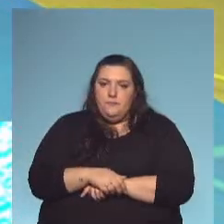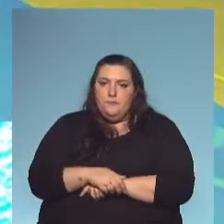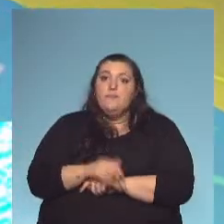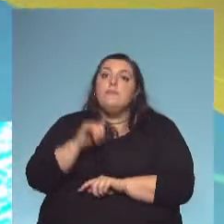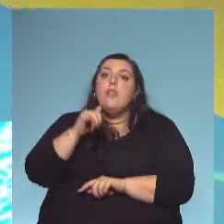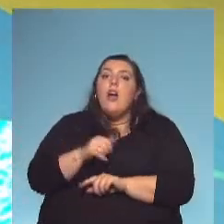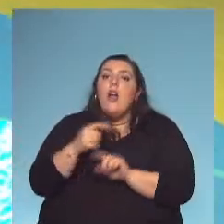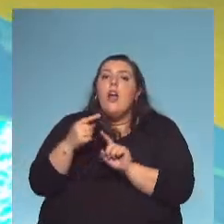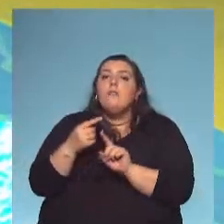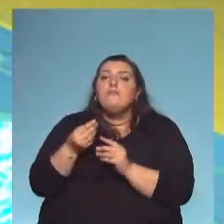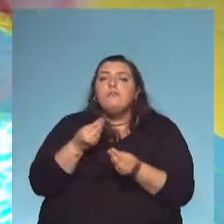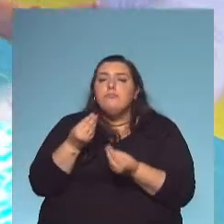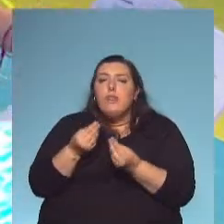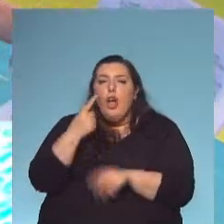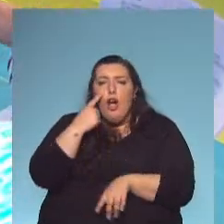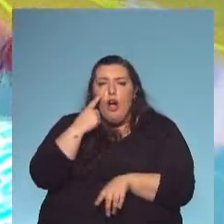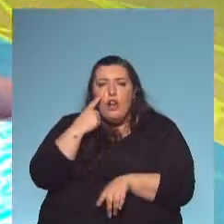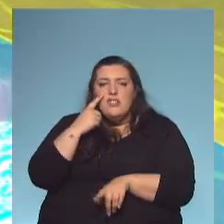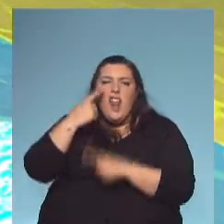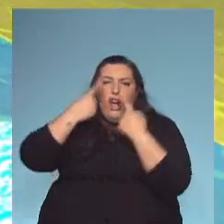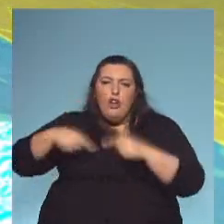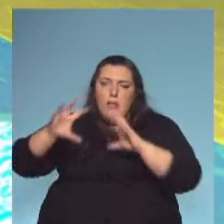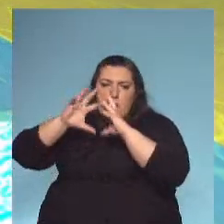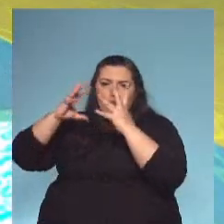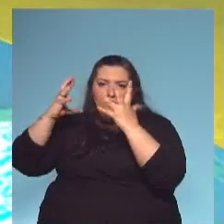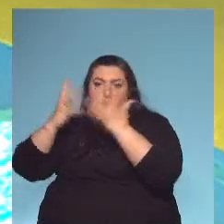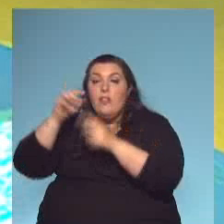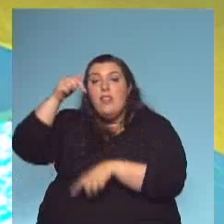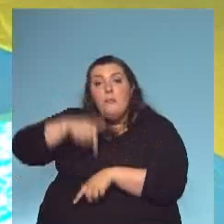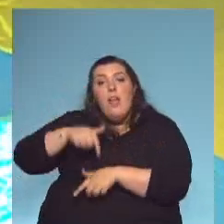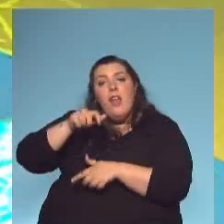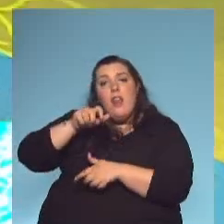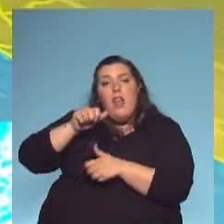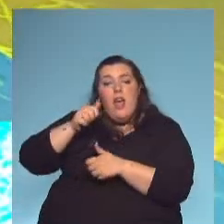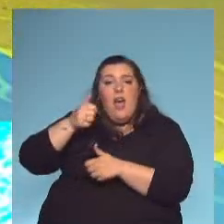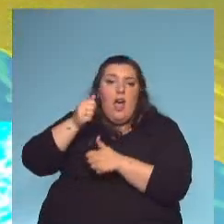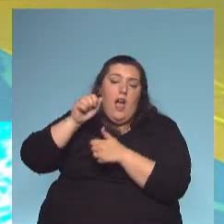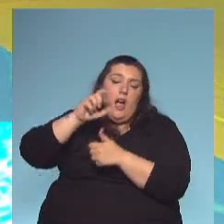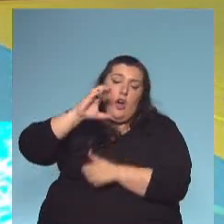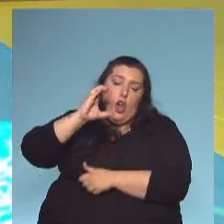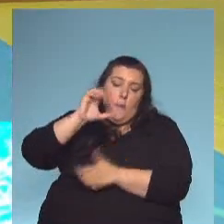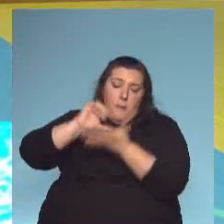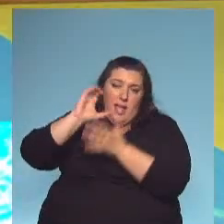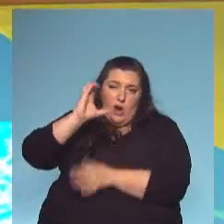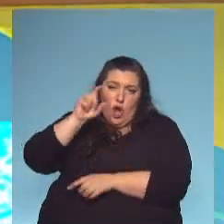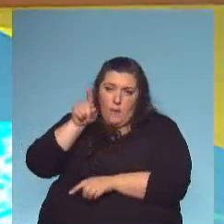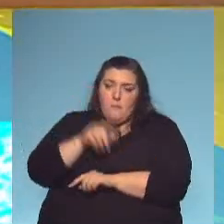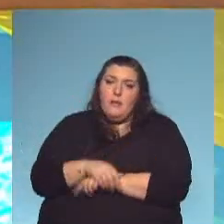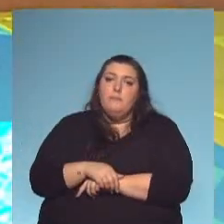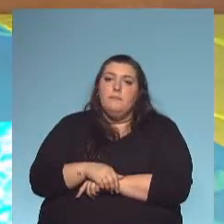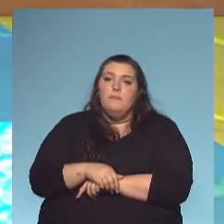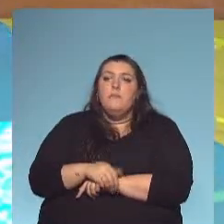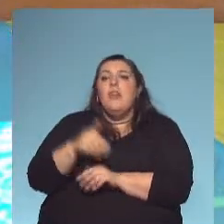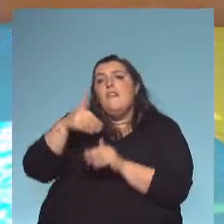vamos a conectar un poco con lo que está pasando en el mundo y también en nuestro continente, en Colombia específicamente. En